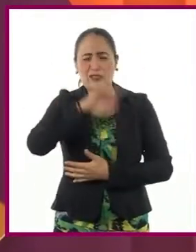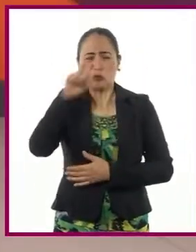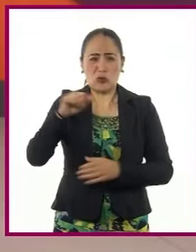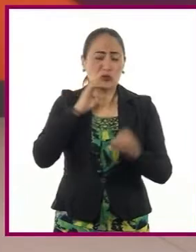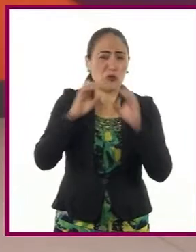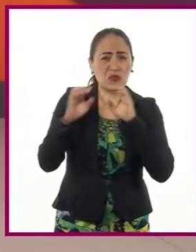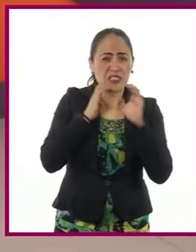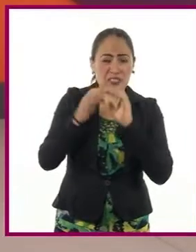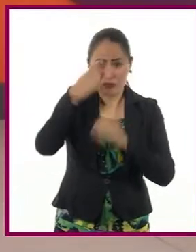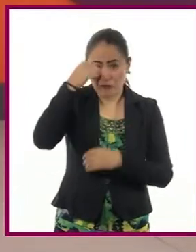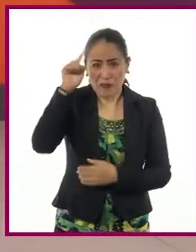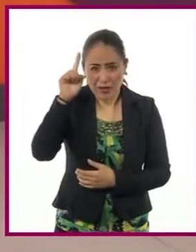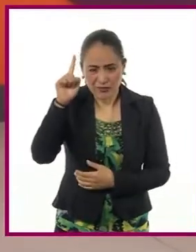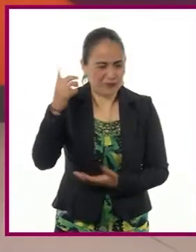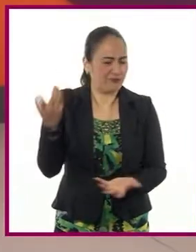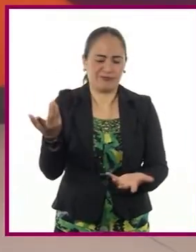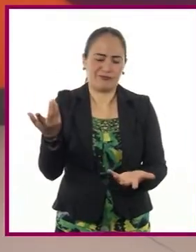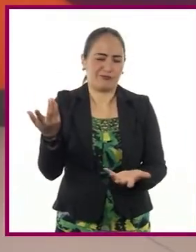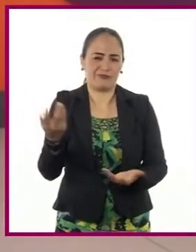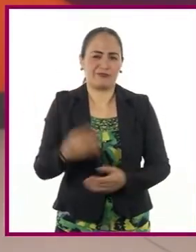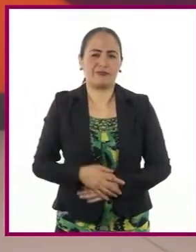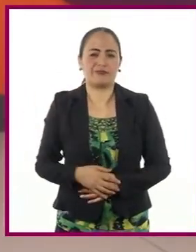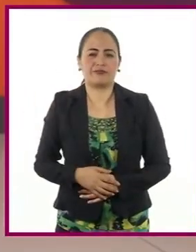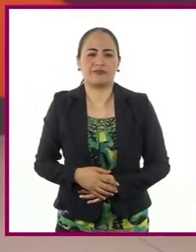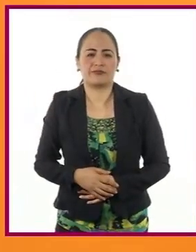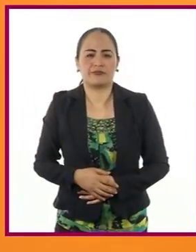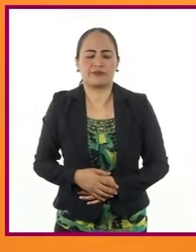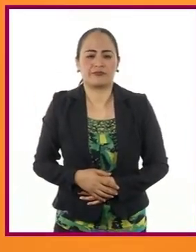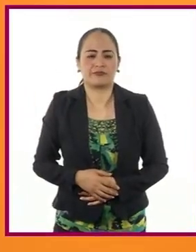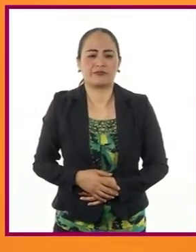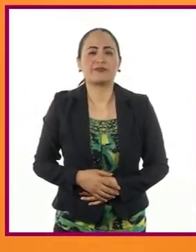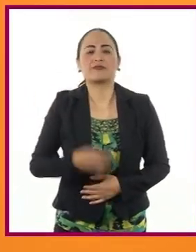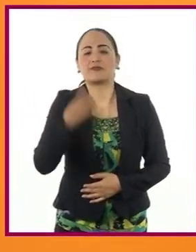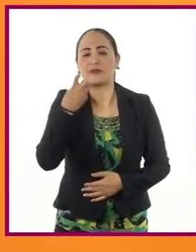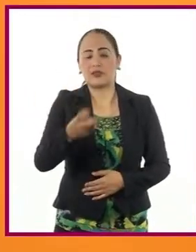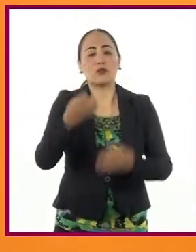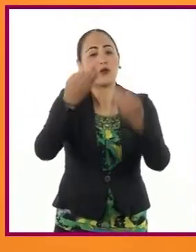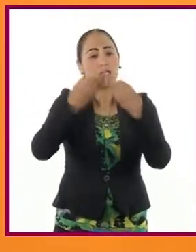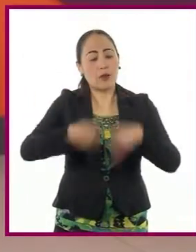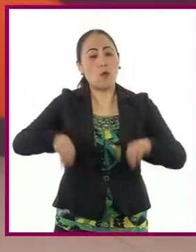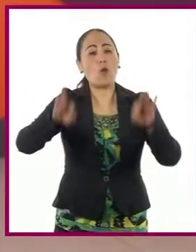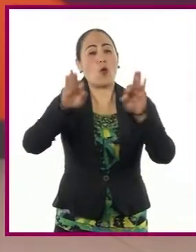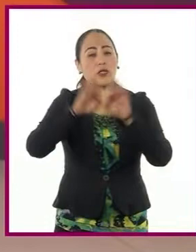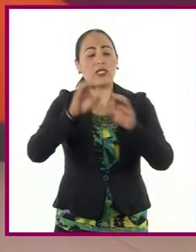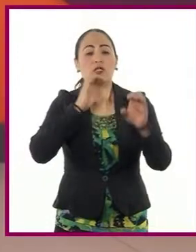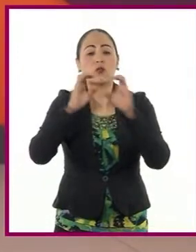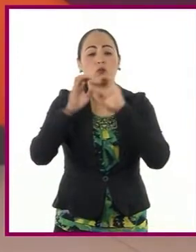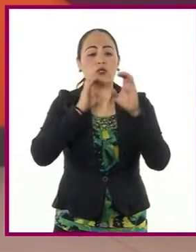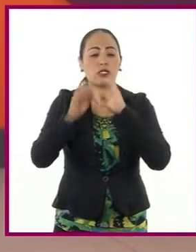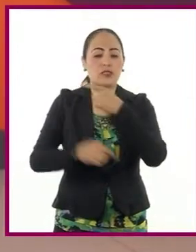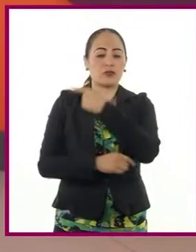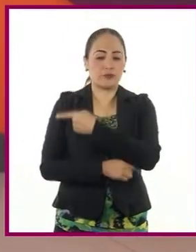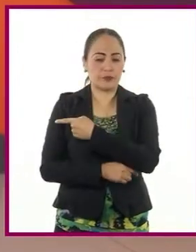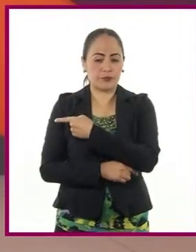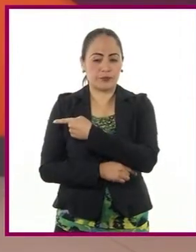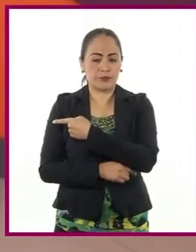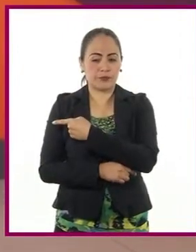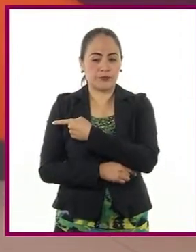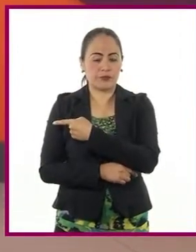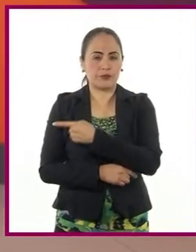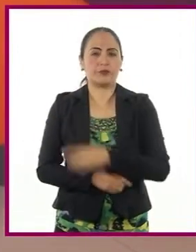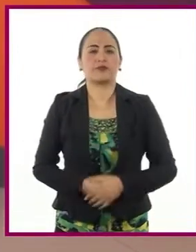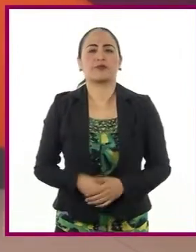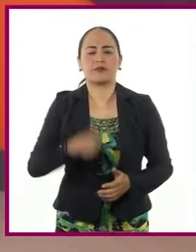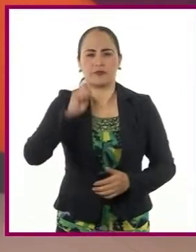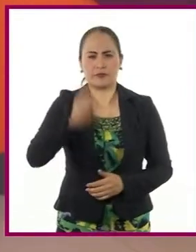comunicación. En ese contexto es que reviste mayor importancia la comunicación asertiva, que consiste en